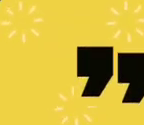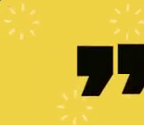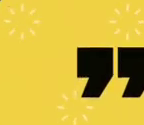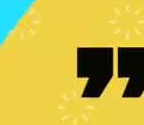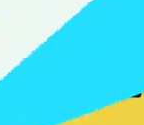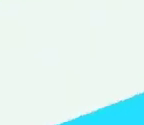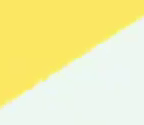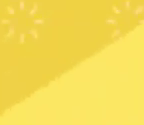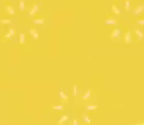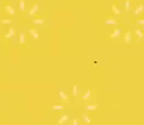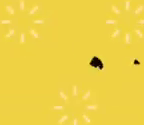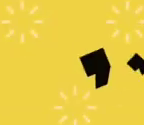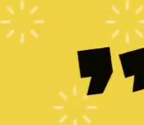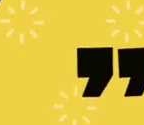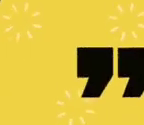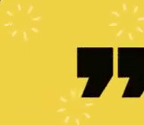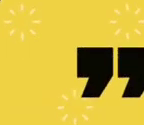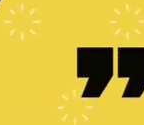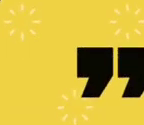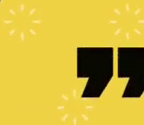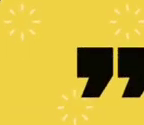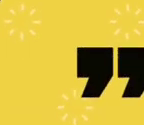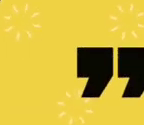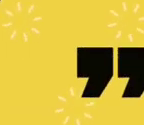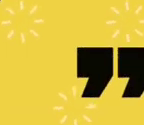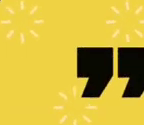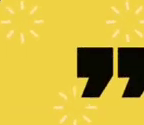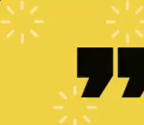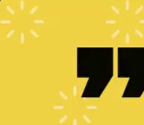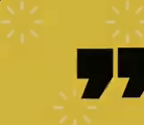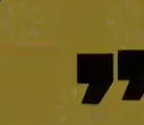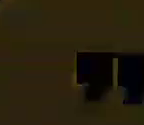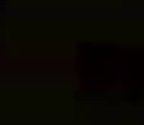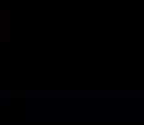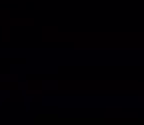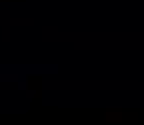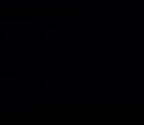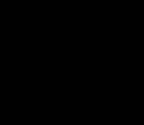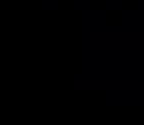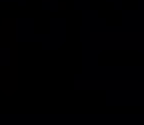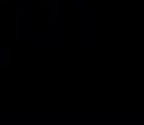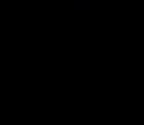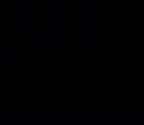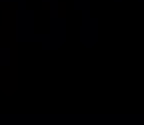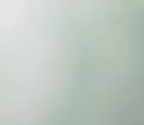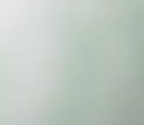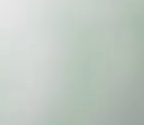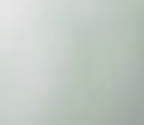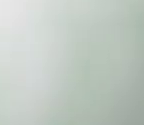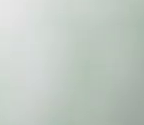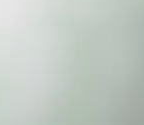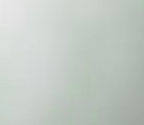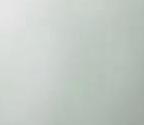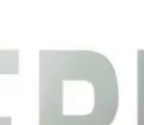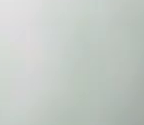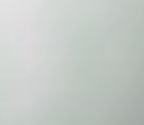Quédate en la casa, que en La Iguana nos quedamos contigo para informarte.